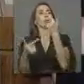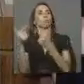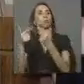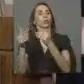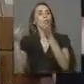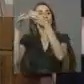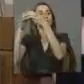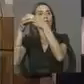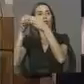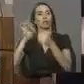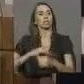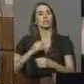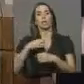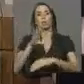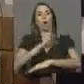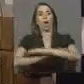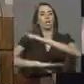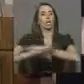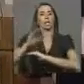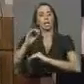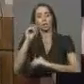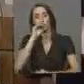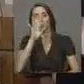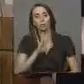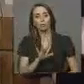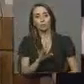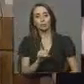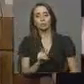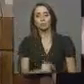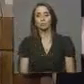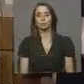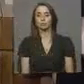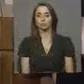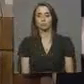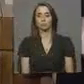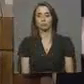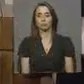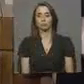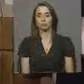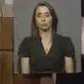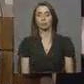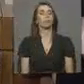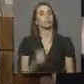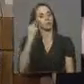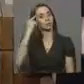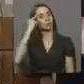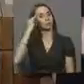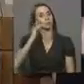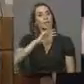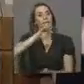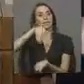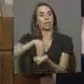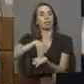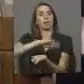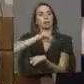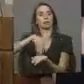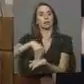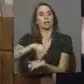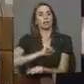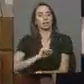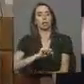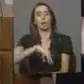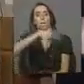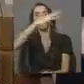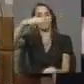del color que sea, tienen un profundo carácter centralista. En